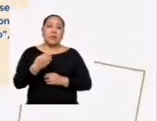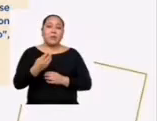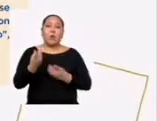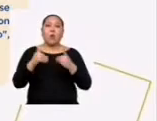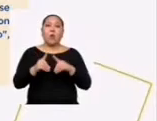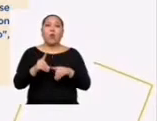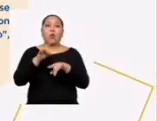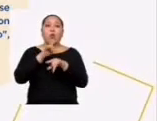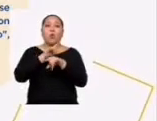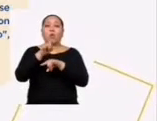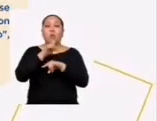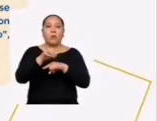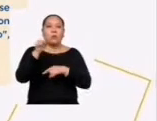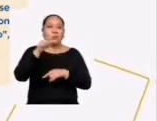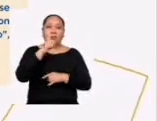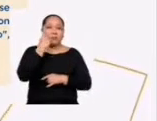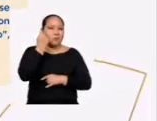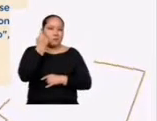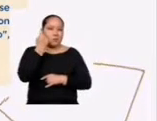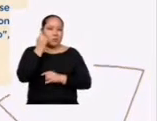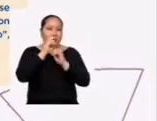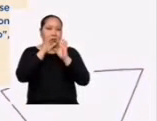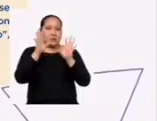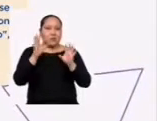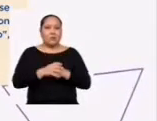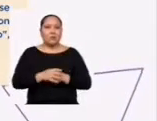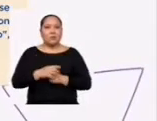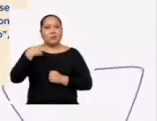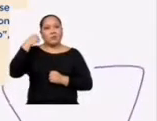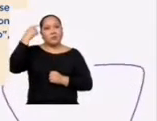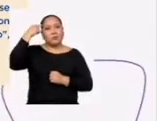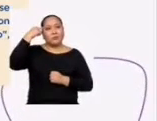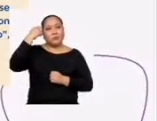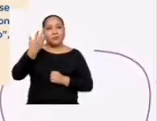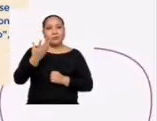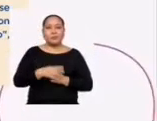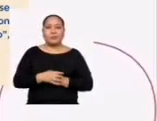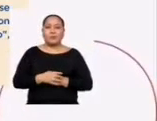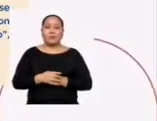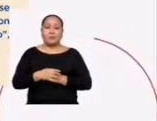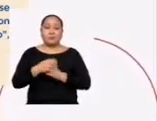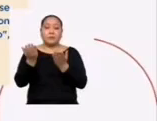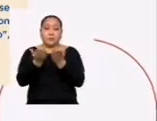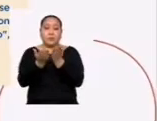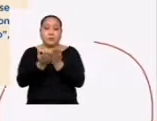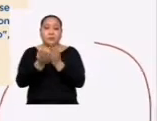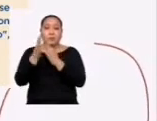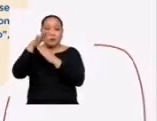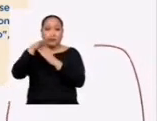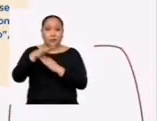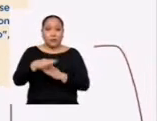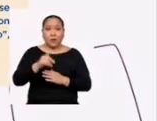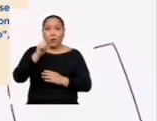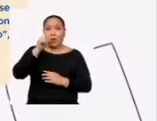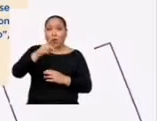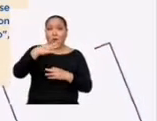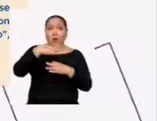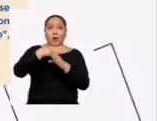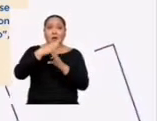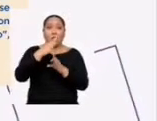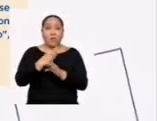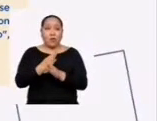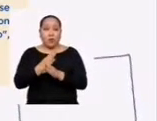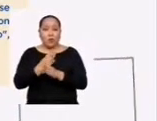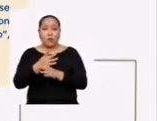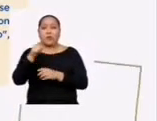bromean. Eso no se entiende muy bien. Yo creo que quiso decir que en la escuela hay discriminación y una de estas formas es